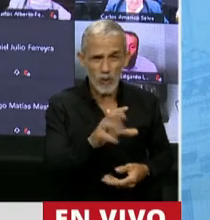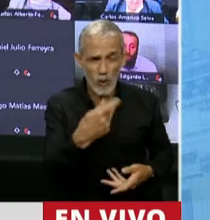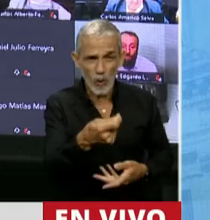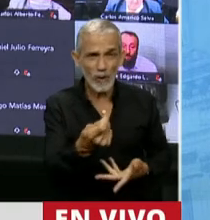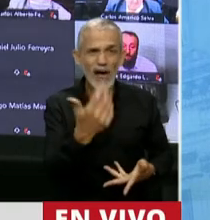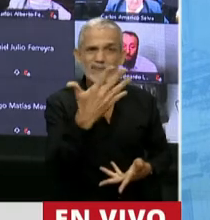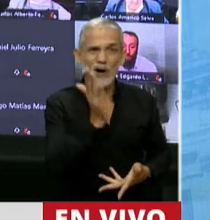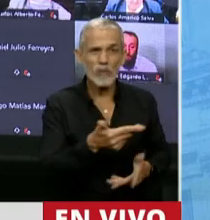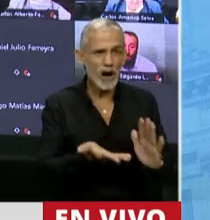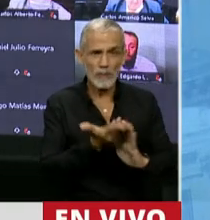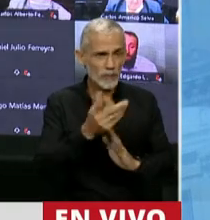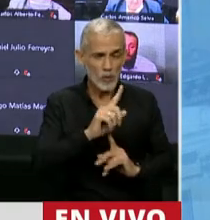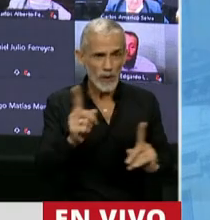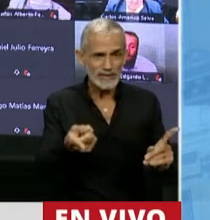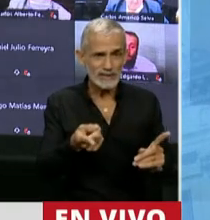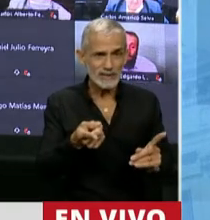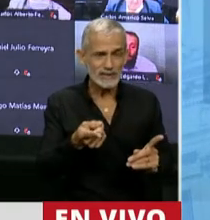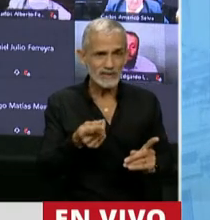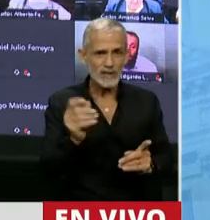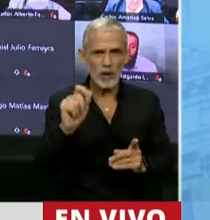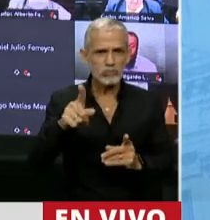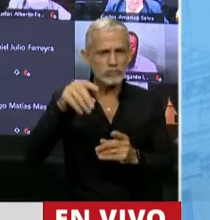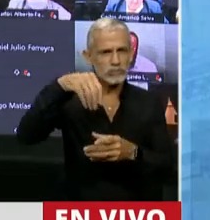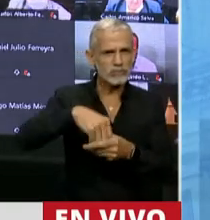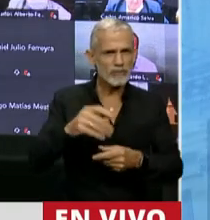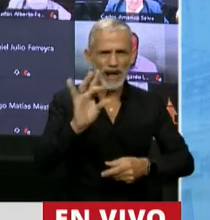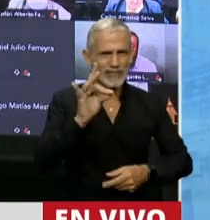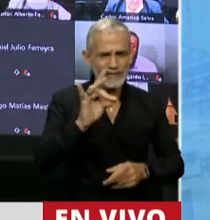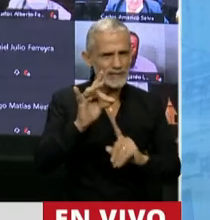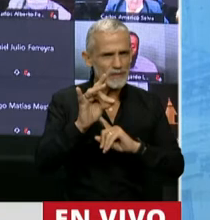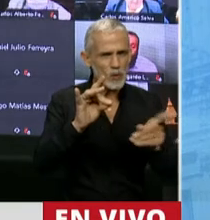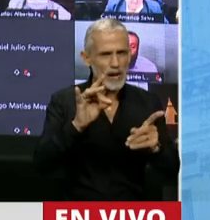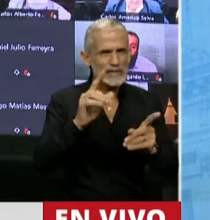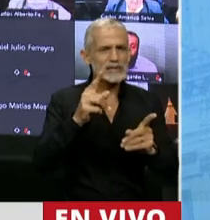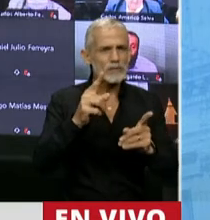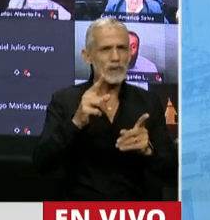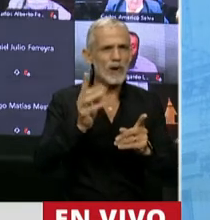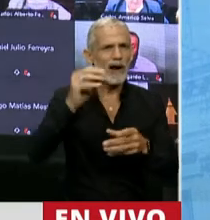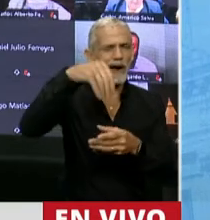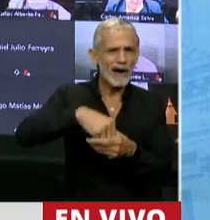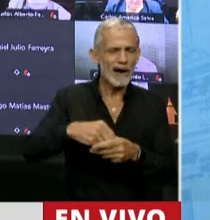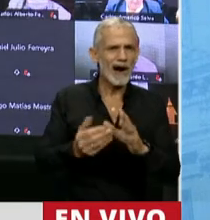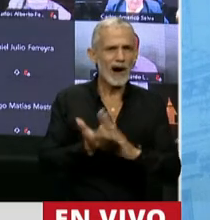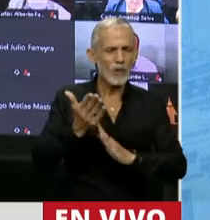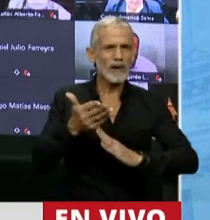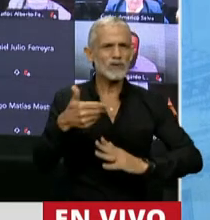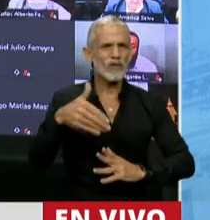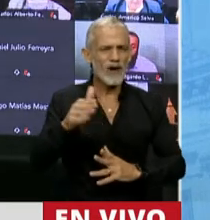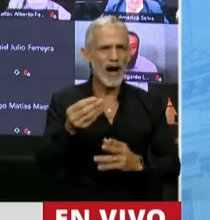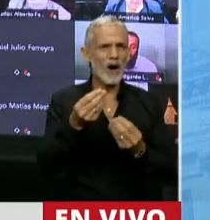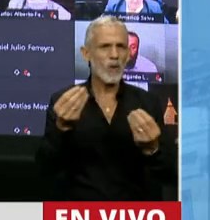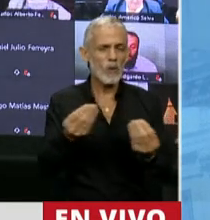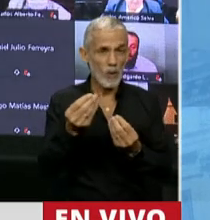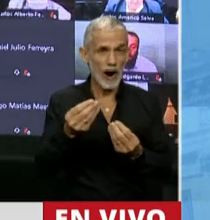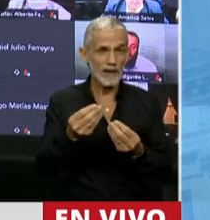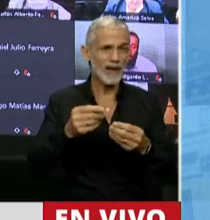ese 5% de aumento no va a pertenecer al mes de diciembre, sino que va a integrar lo que en definitiva